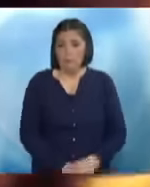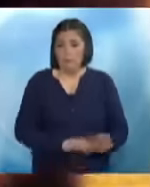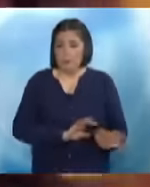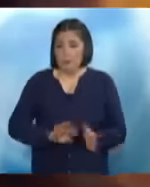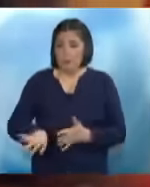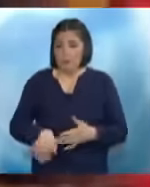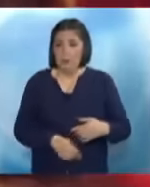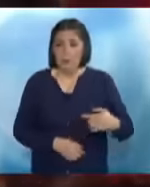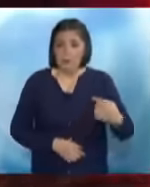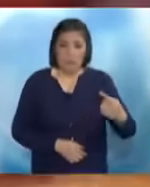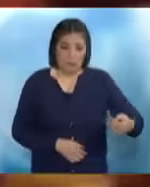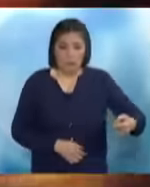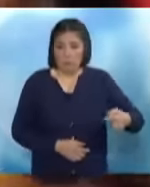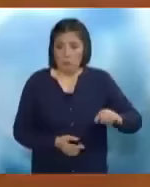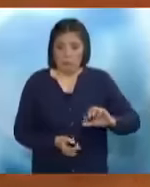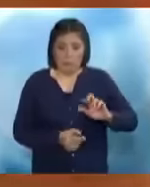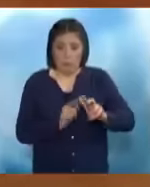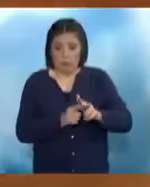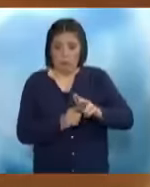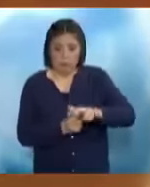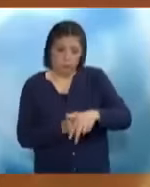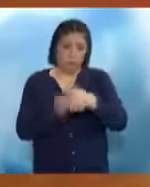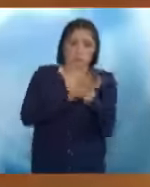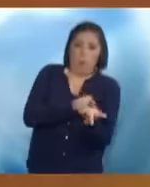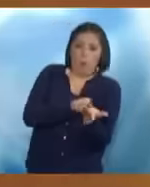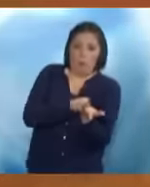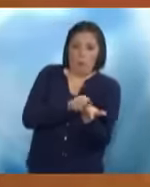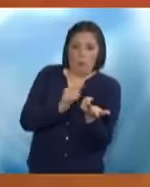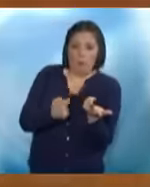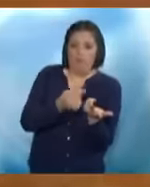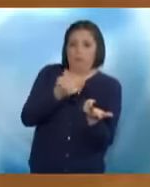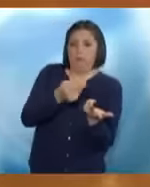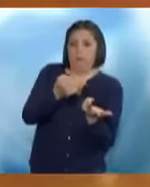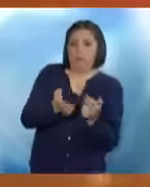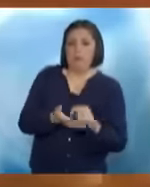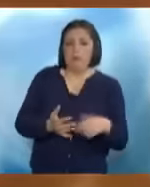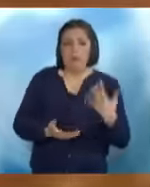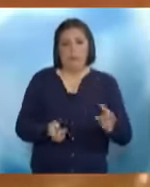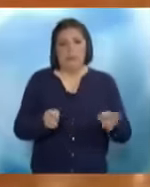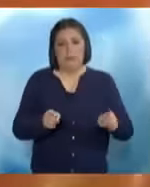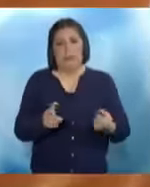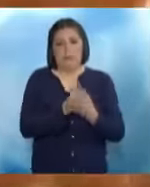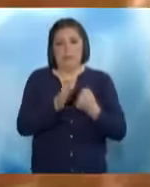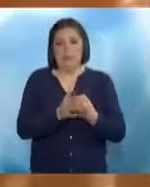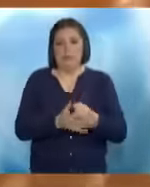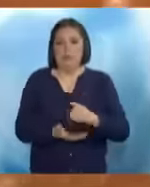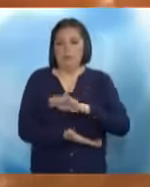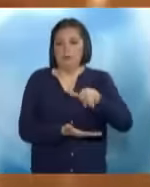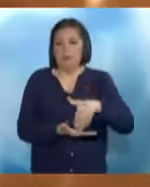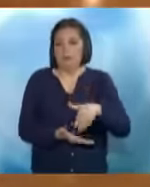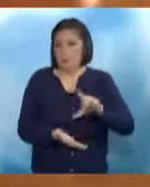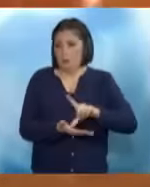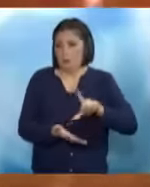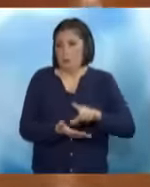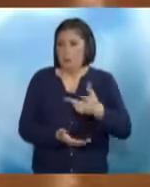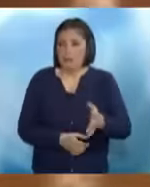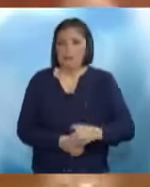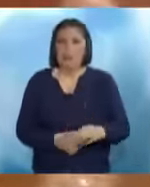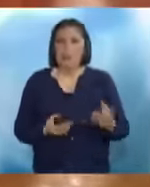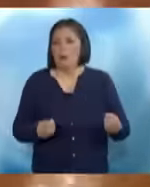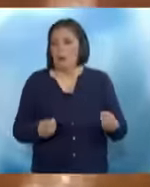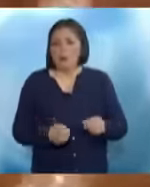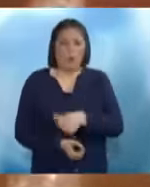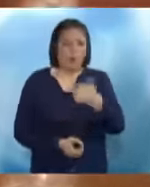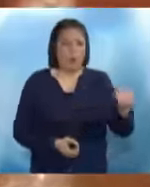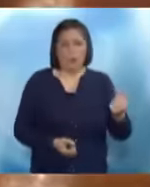Con las llantas arriba terminó este auto tras sufrir un aparatoso accidente esta madrugada en el cercado de Lima. Esto tras chocar a